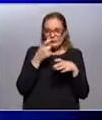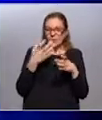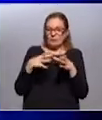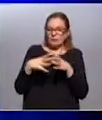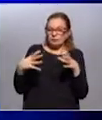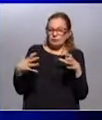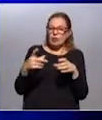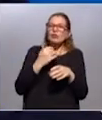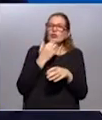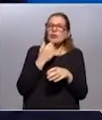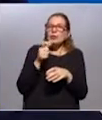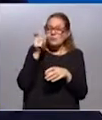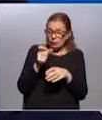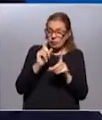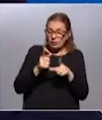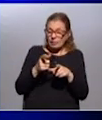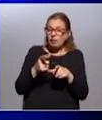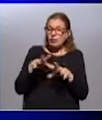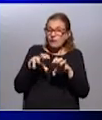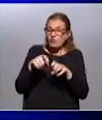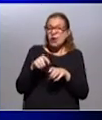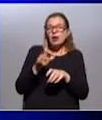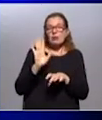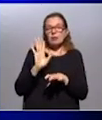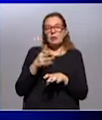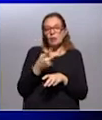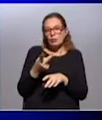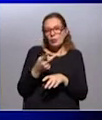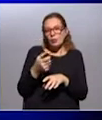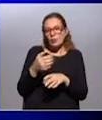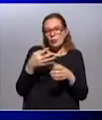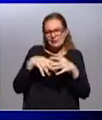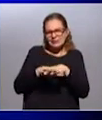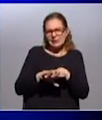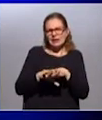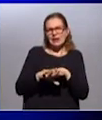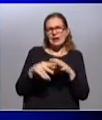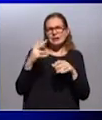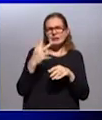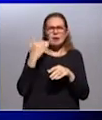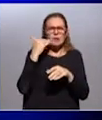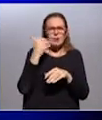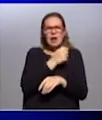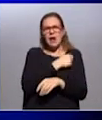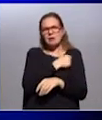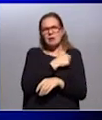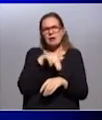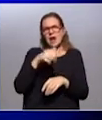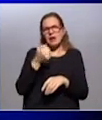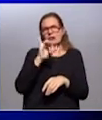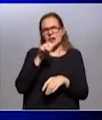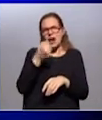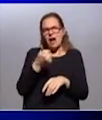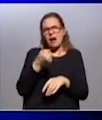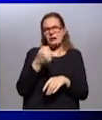superficie no sé si en población lo ha sido también bien que tiene barrios como integra barrios como 3 de abril de artigas cabaña anaya el tapiz